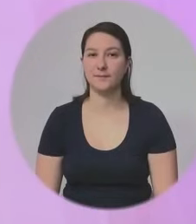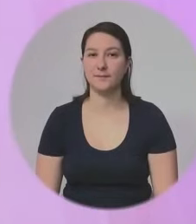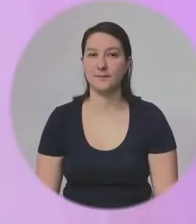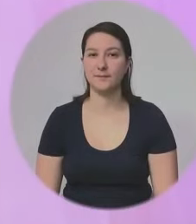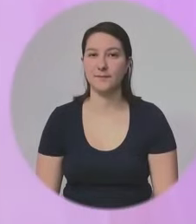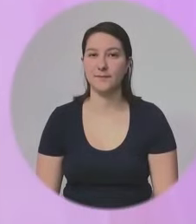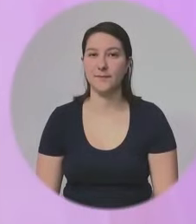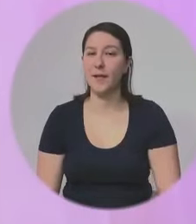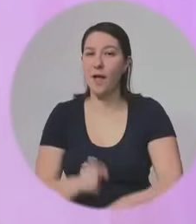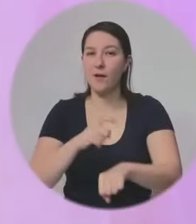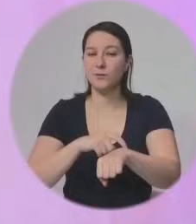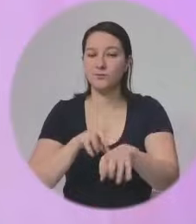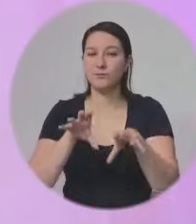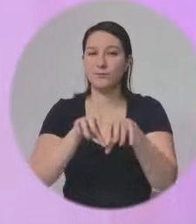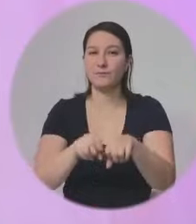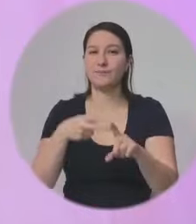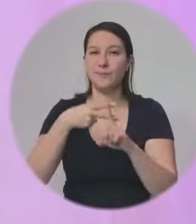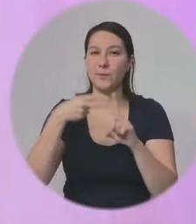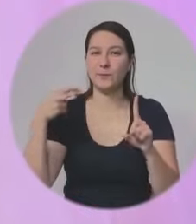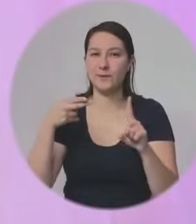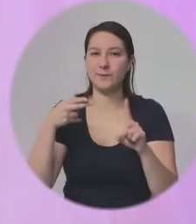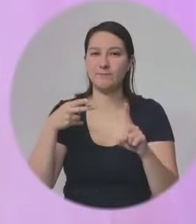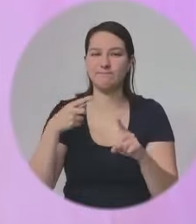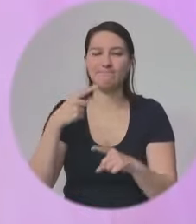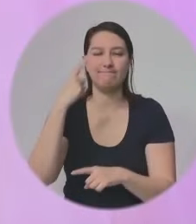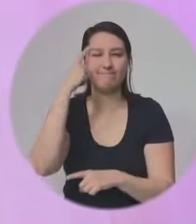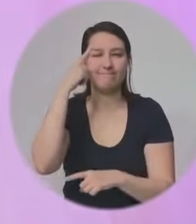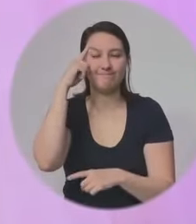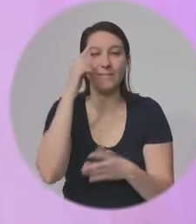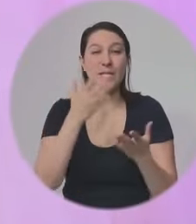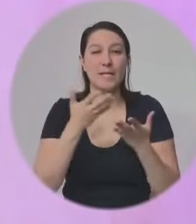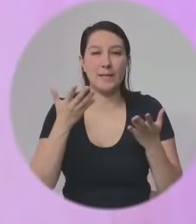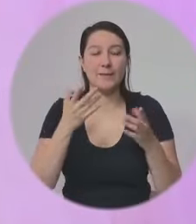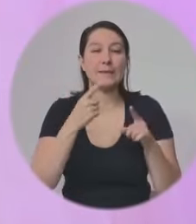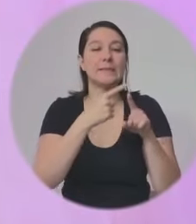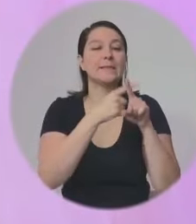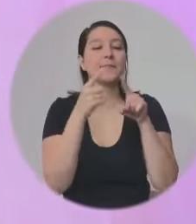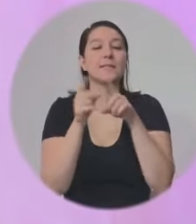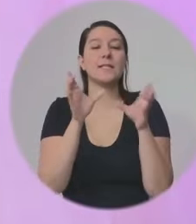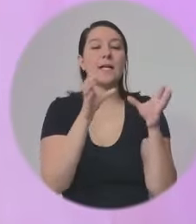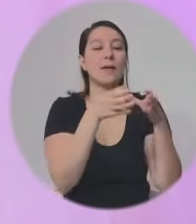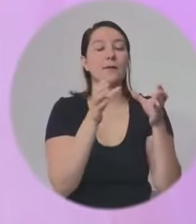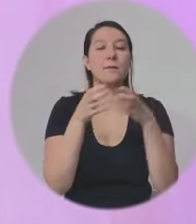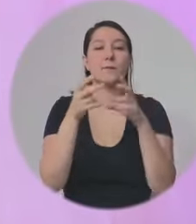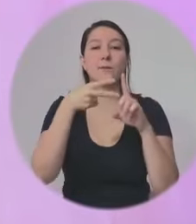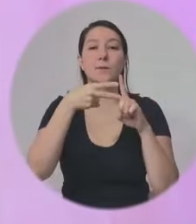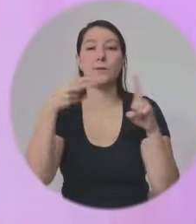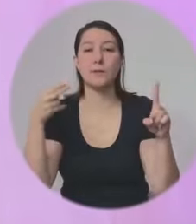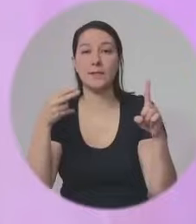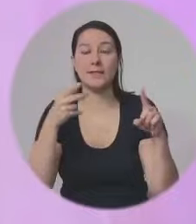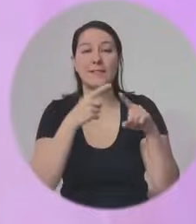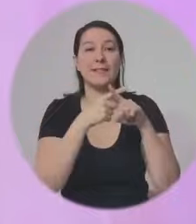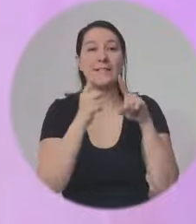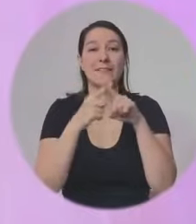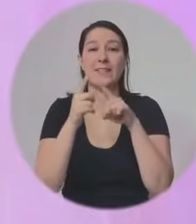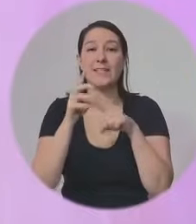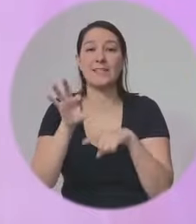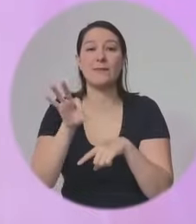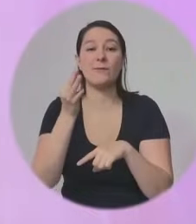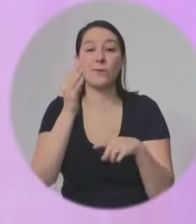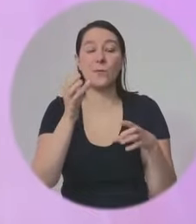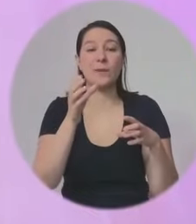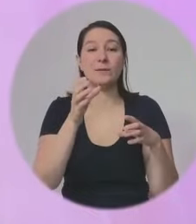a la hora de reservar hoteles tienen que tomar en cuenta que hay diferentes categorías de hoteles diferentes formatos de hoteles